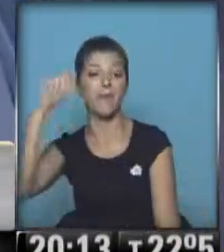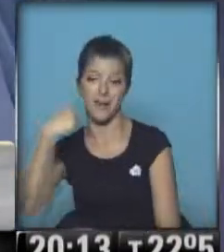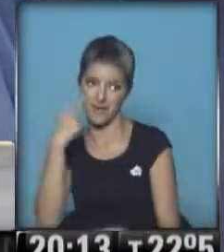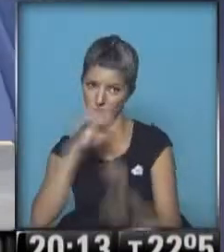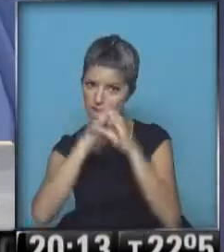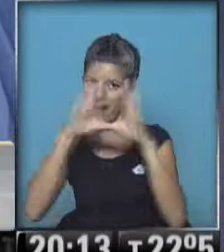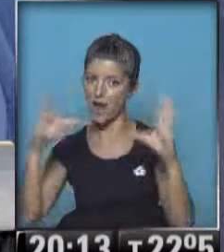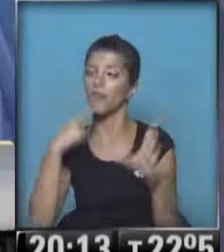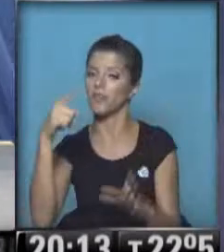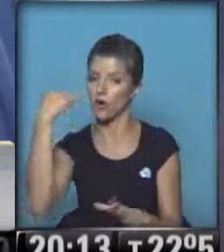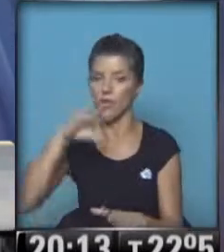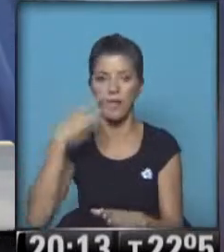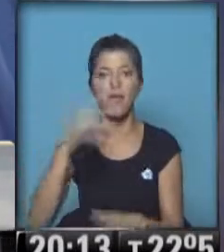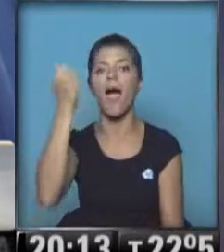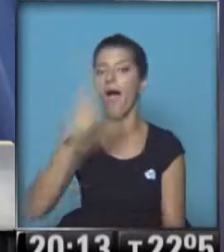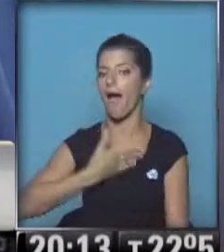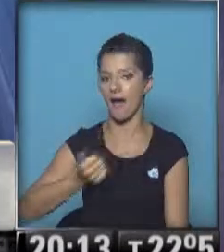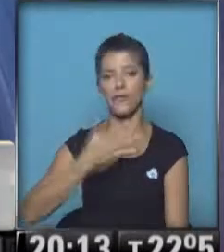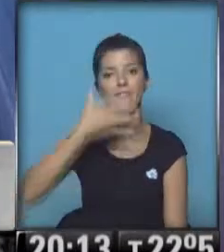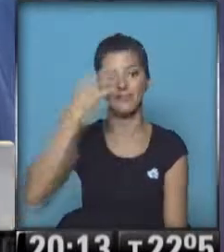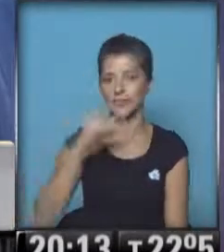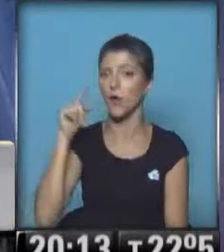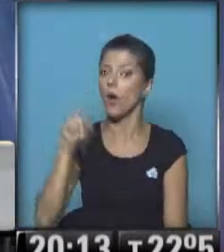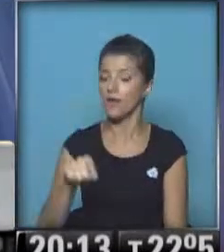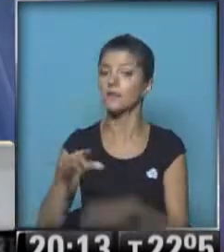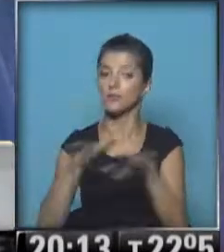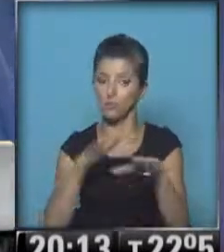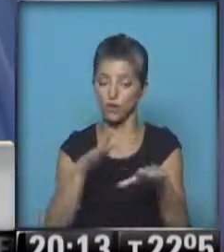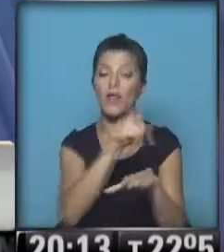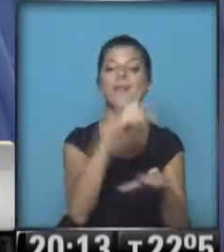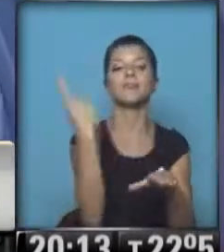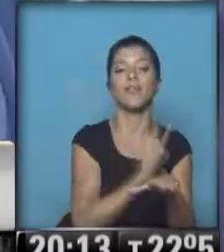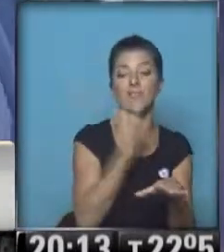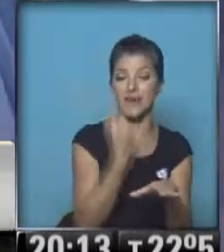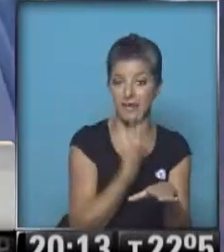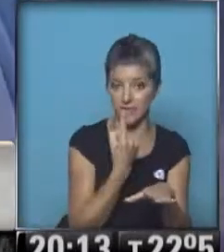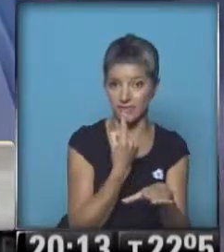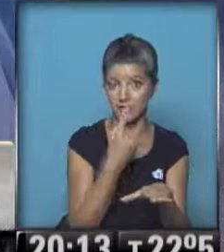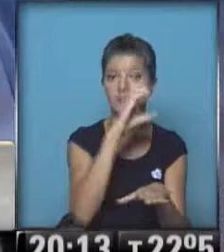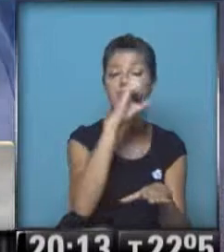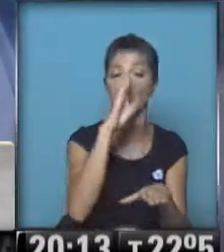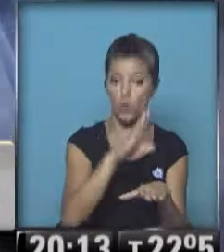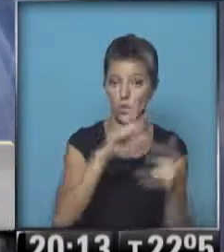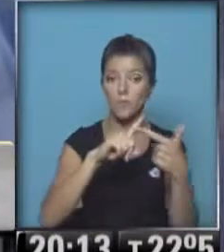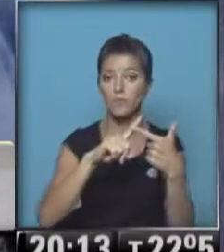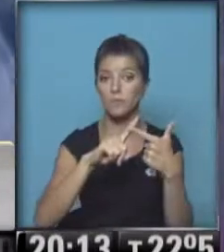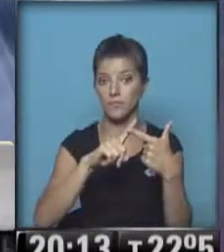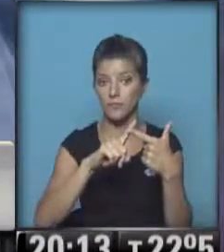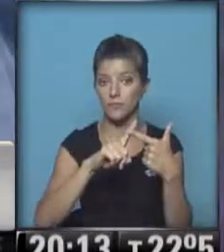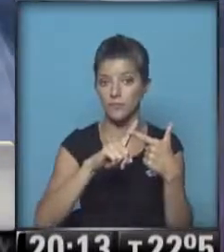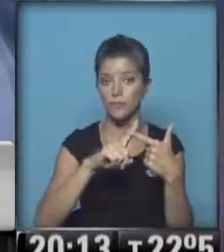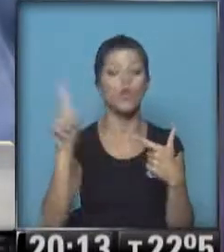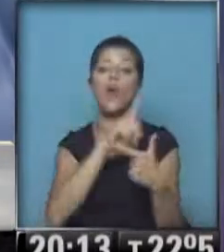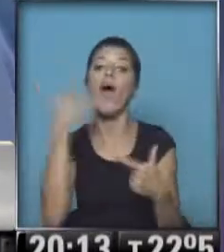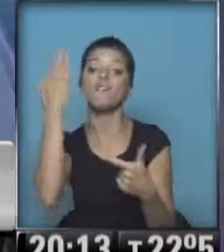Dijo que hay que intervenir la AFA porque hay connivencia entre los dirigentes de los clubes. Inclusive no solo